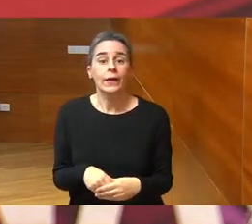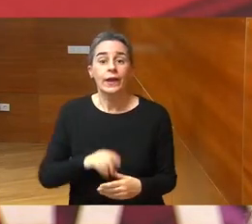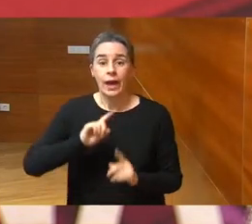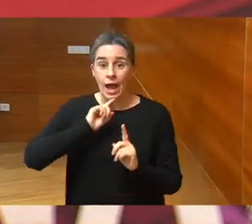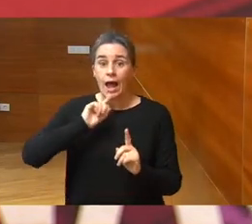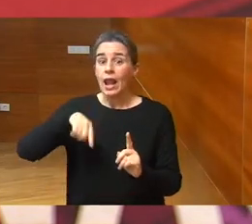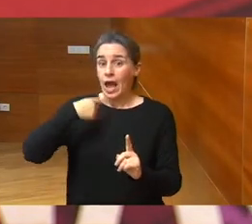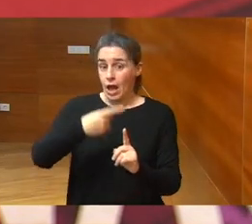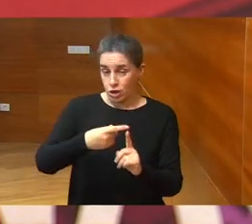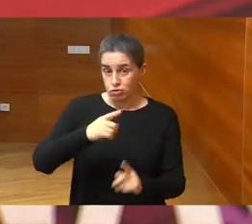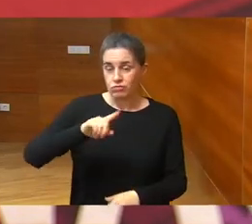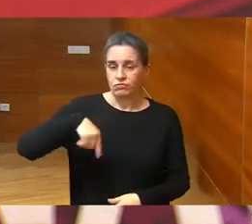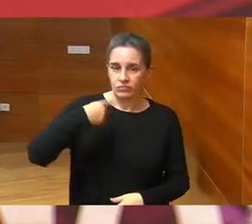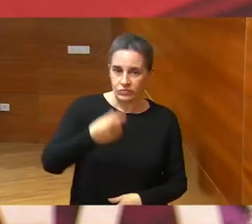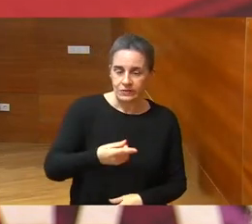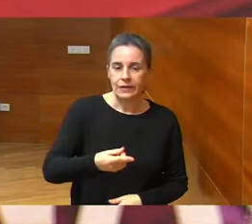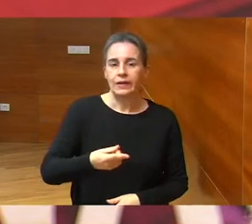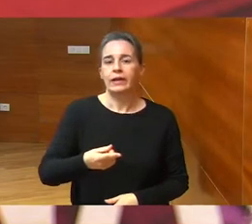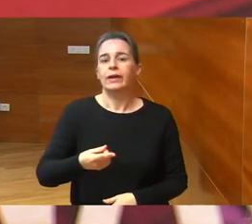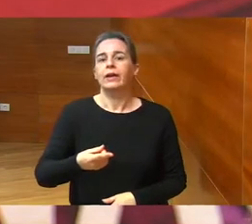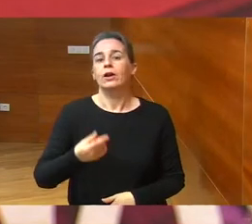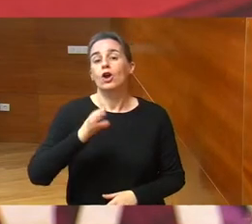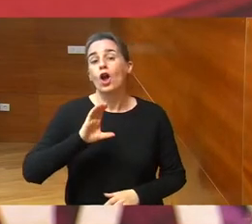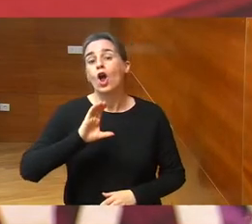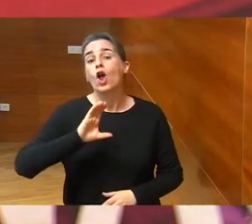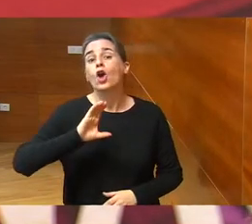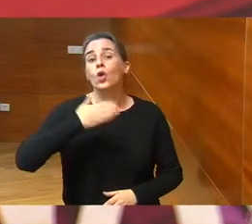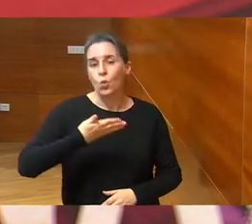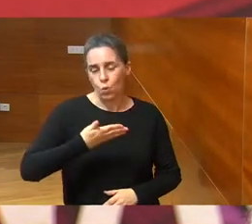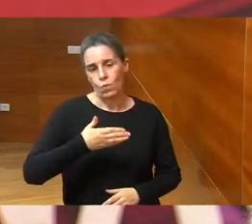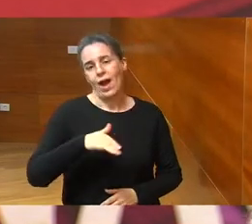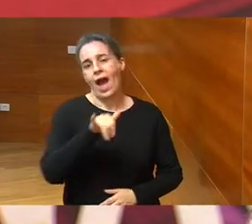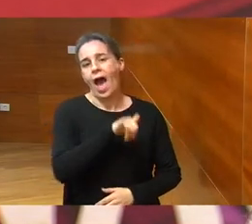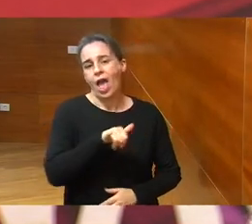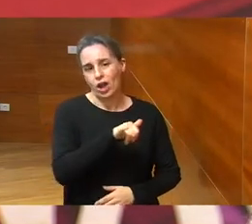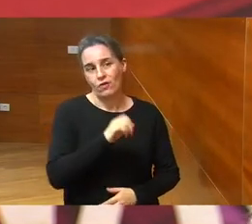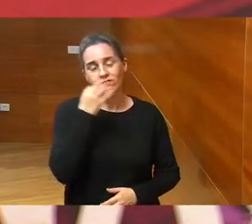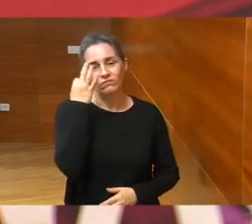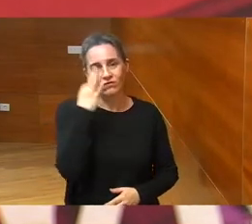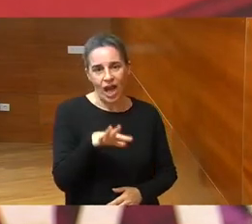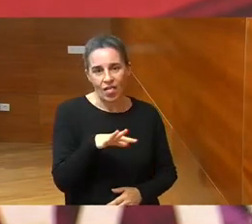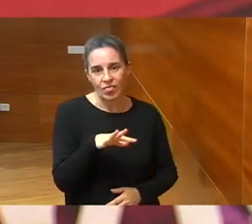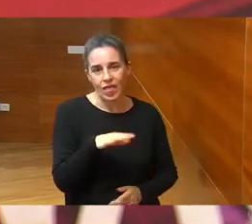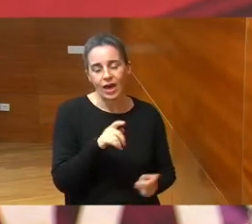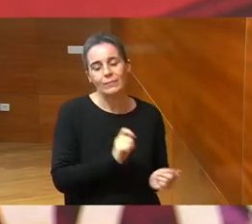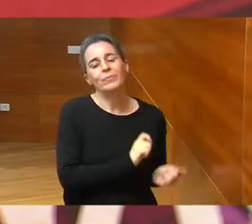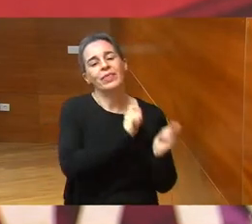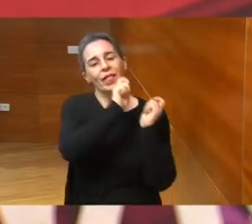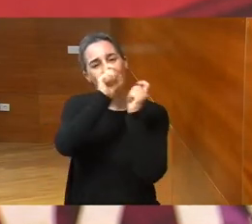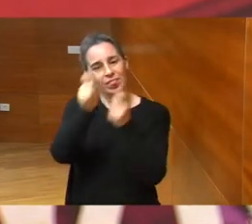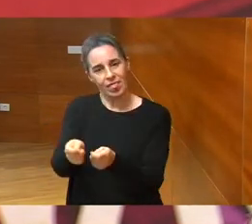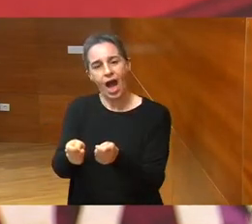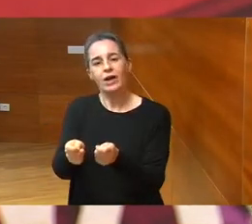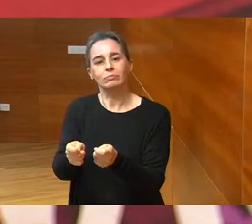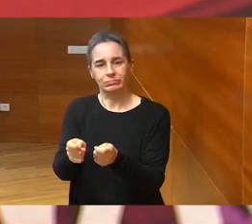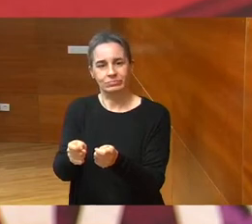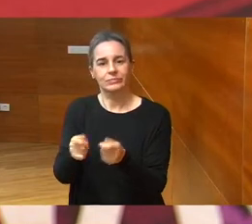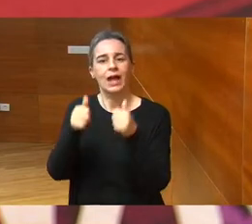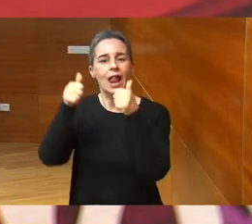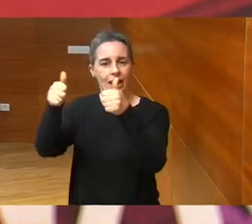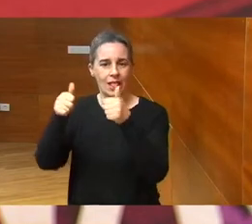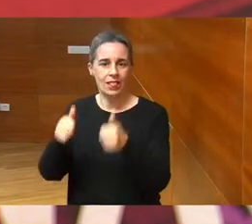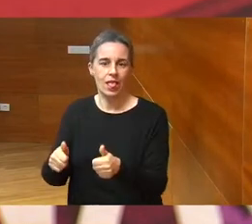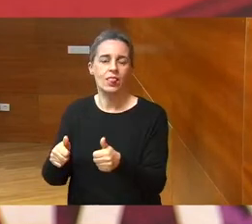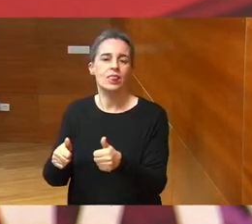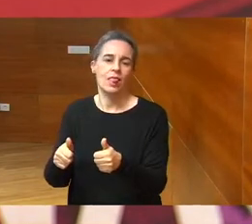1910 o el club aéreo de Francia o aeroclub francés le concedió concedeu a licencia de piloto número